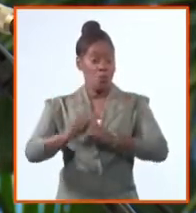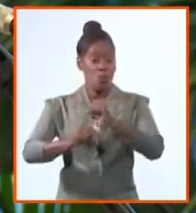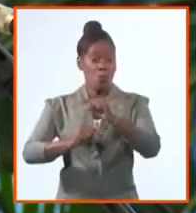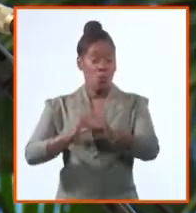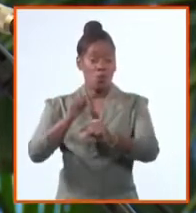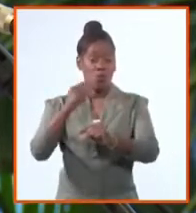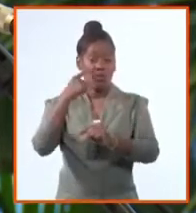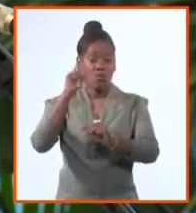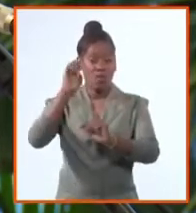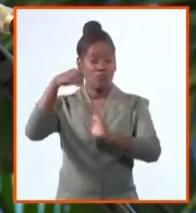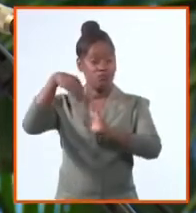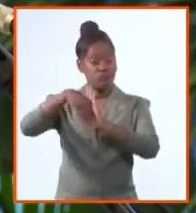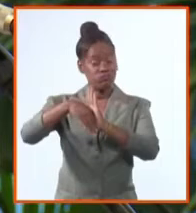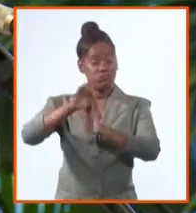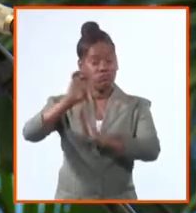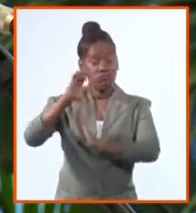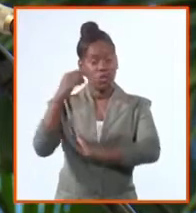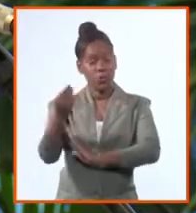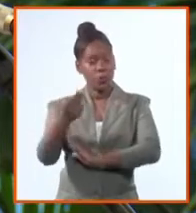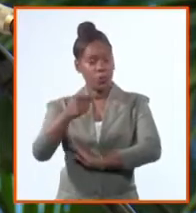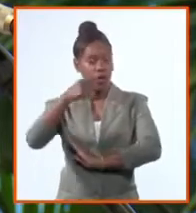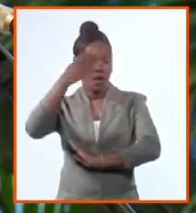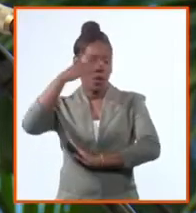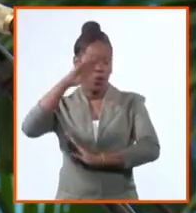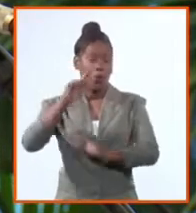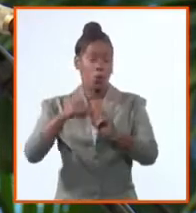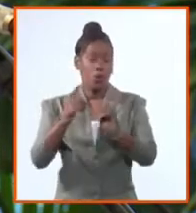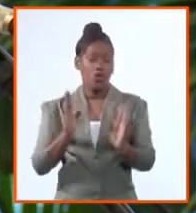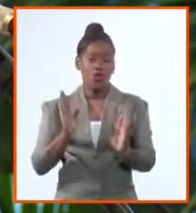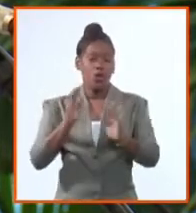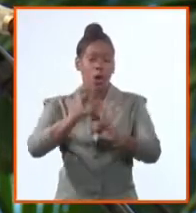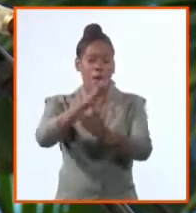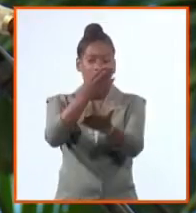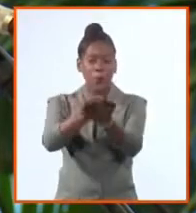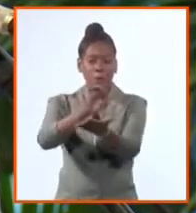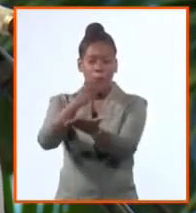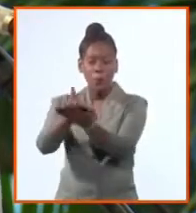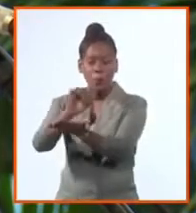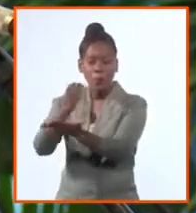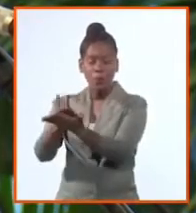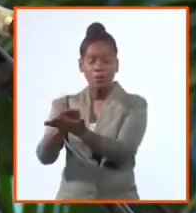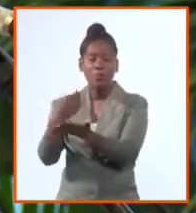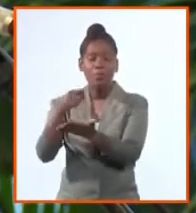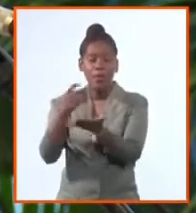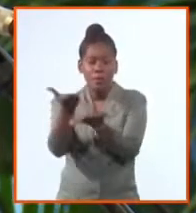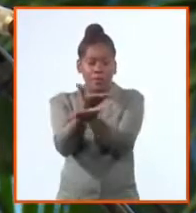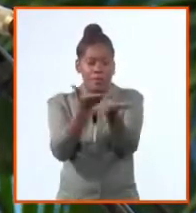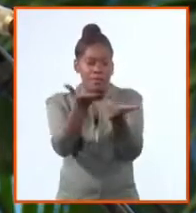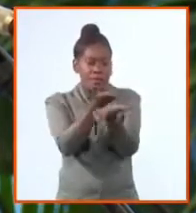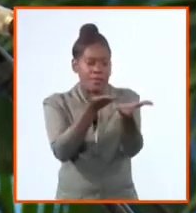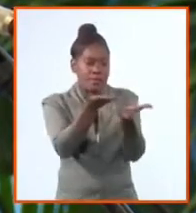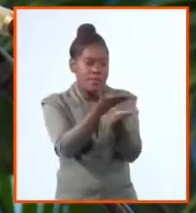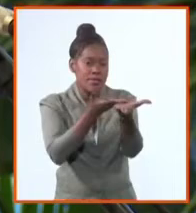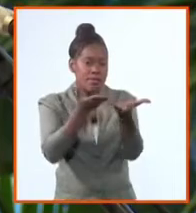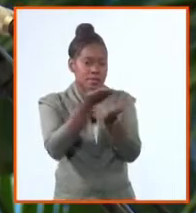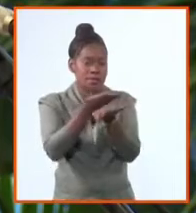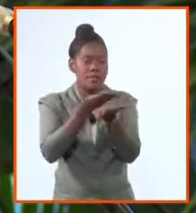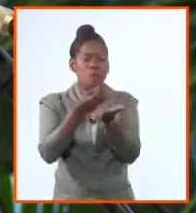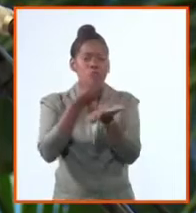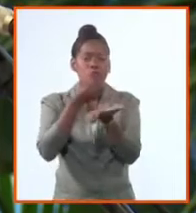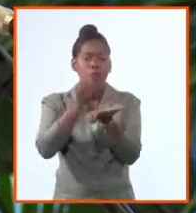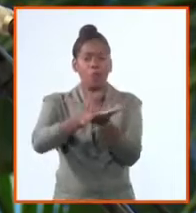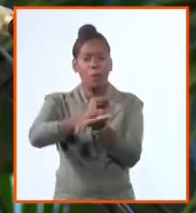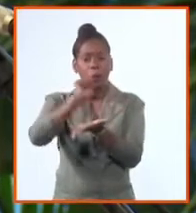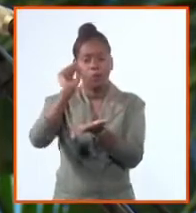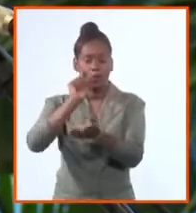y es que tenemos muchos diagnósticos, pero muy pocas propuestas de solución. Y eso no debe ser así,